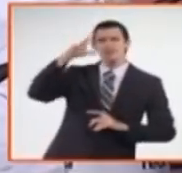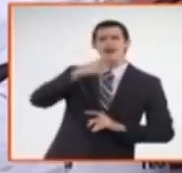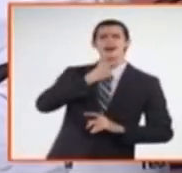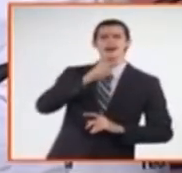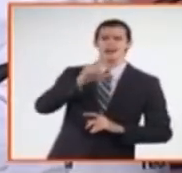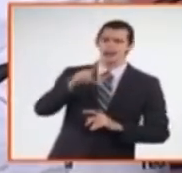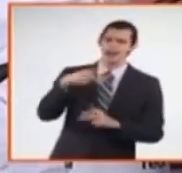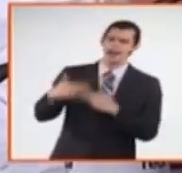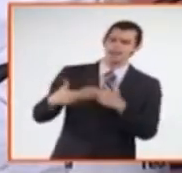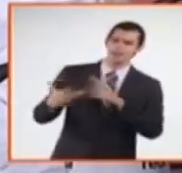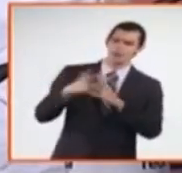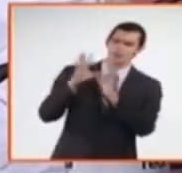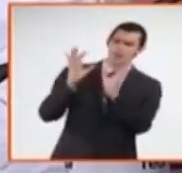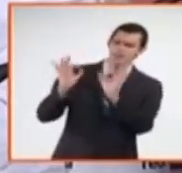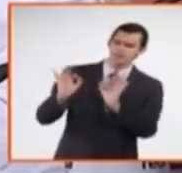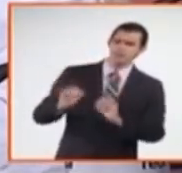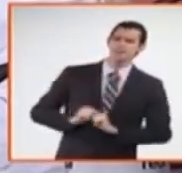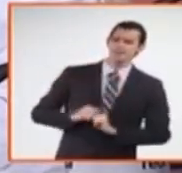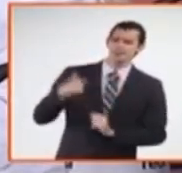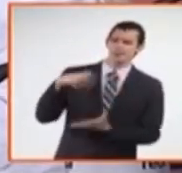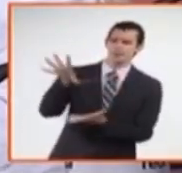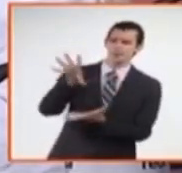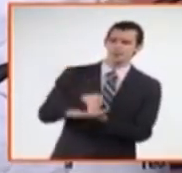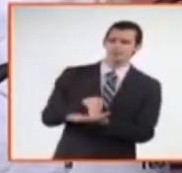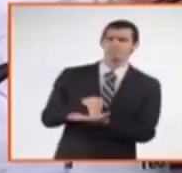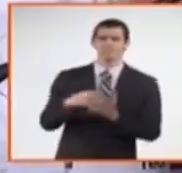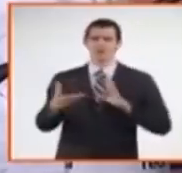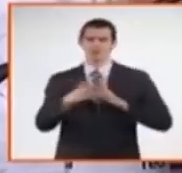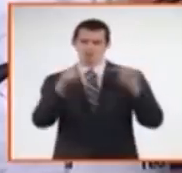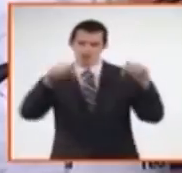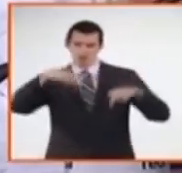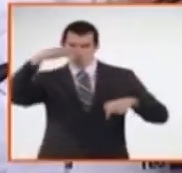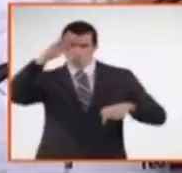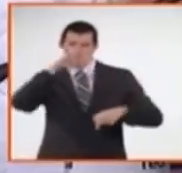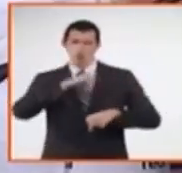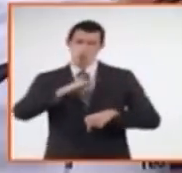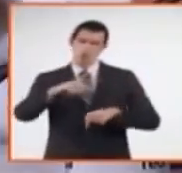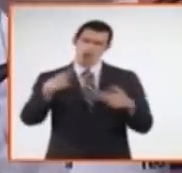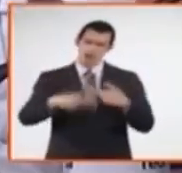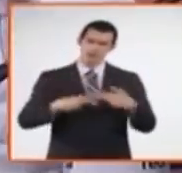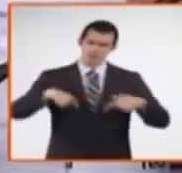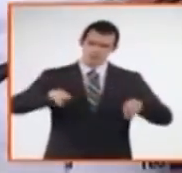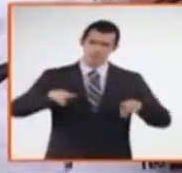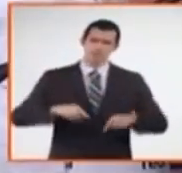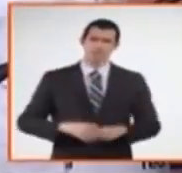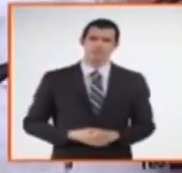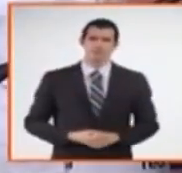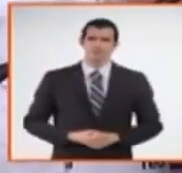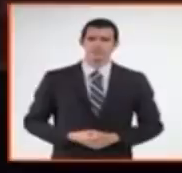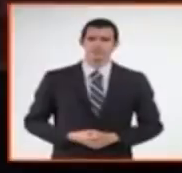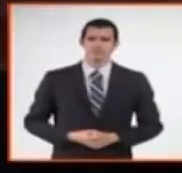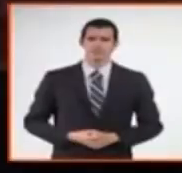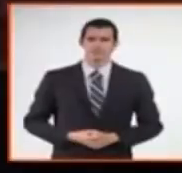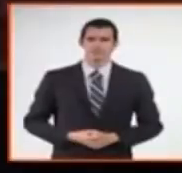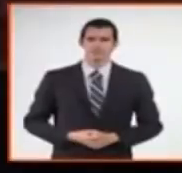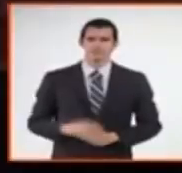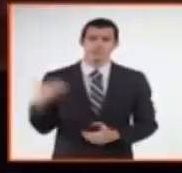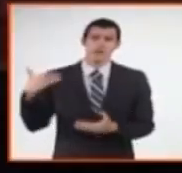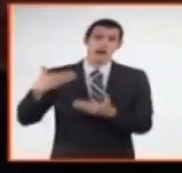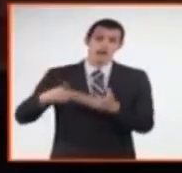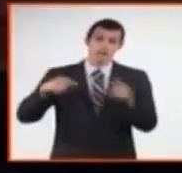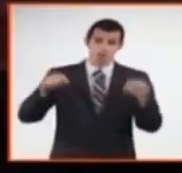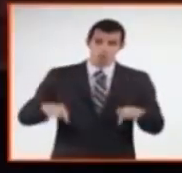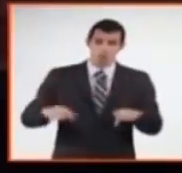mambisa que induce estar esta respuesta muchos al que la induce la mente ha demostrado tanto que soberana cerdo como incluso anda la